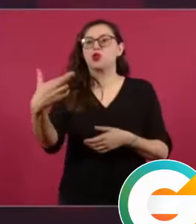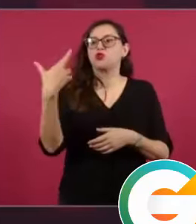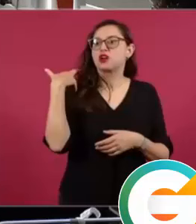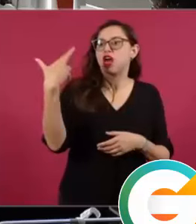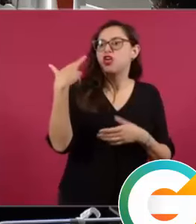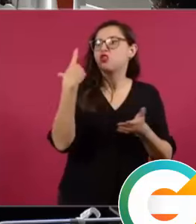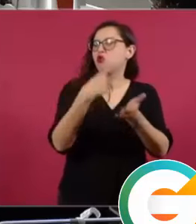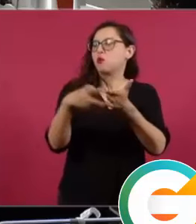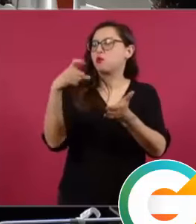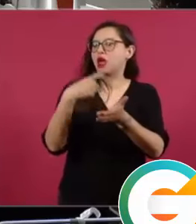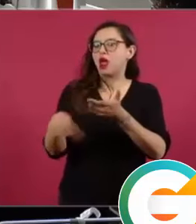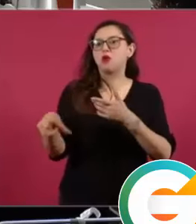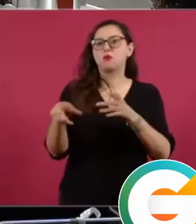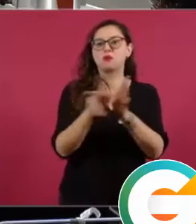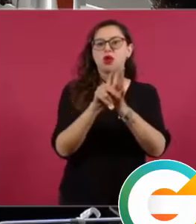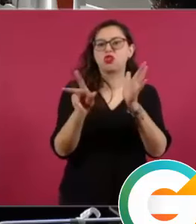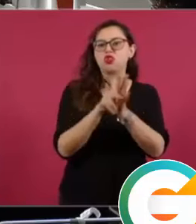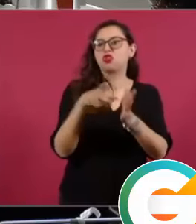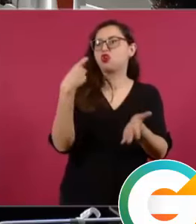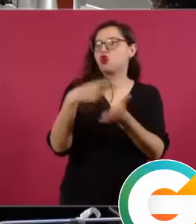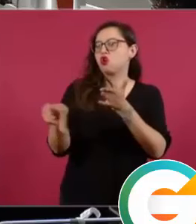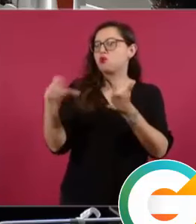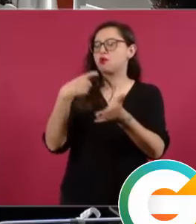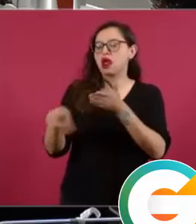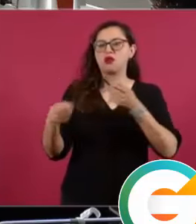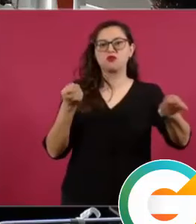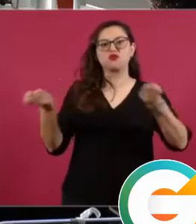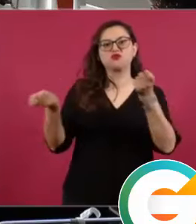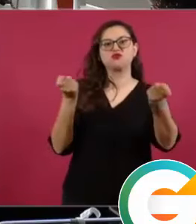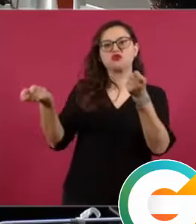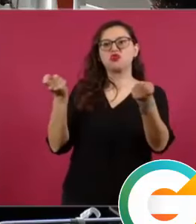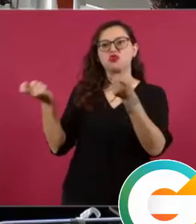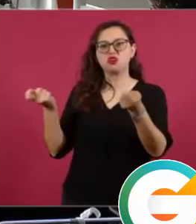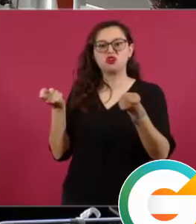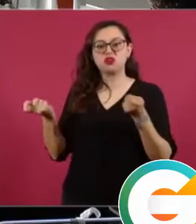periódicos, se dedicaban a otra cosa.